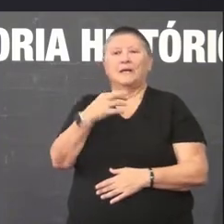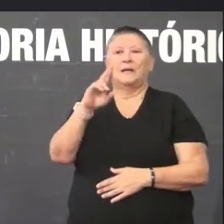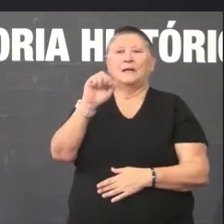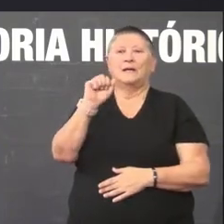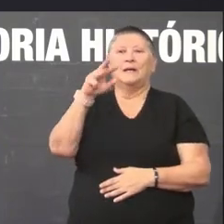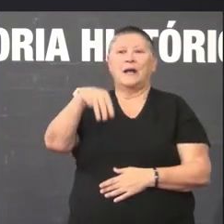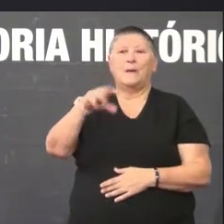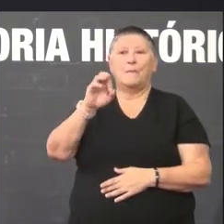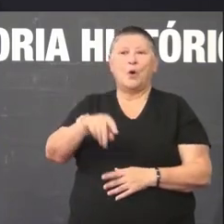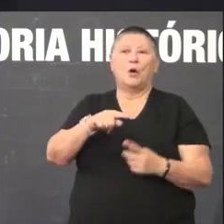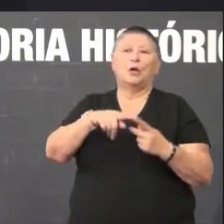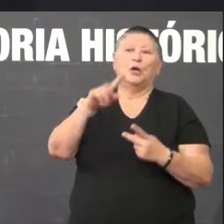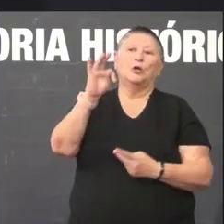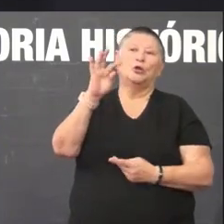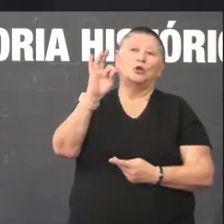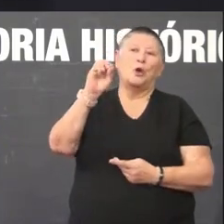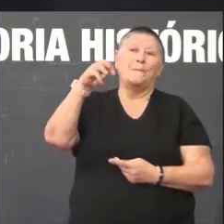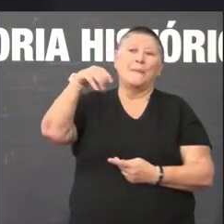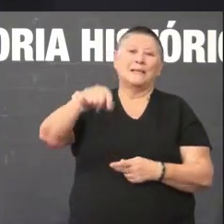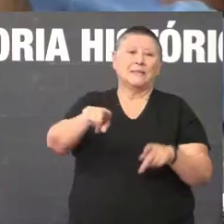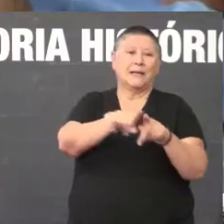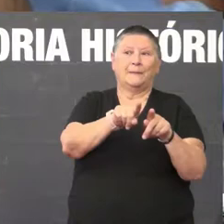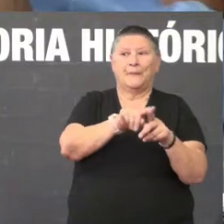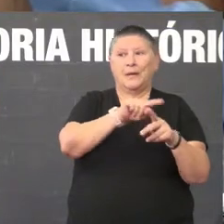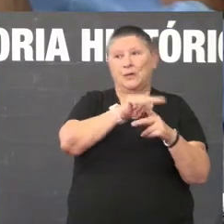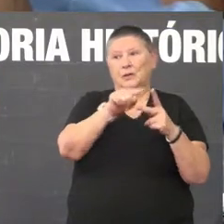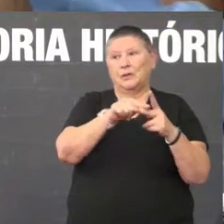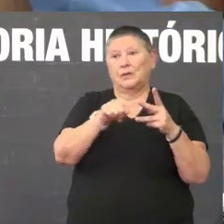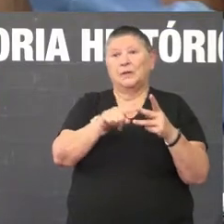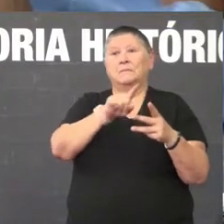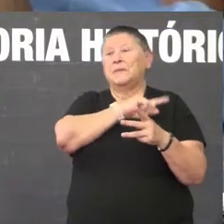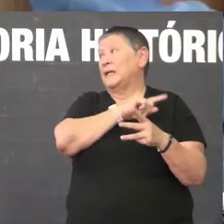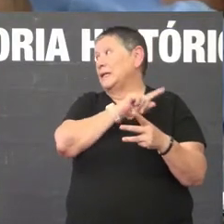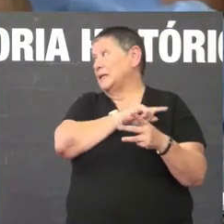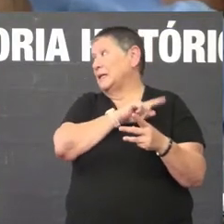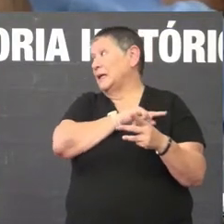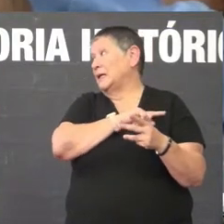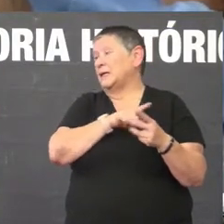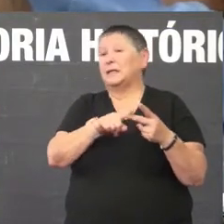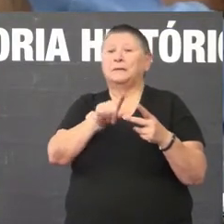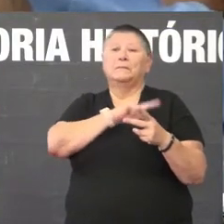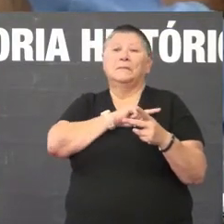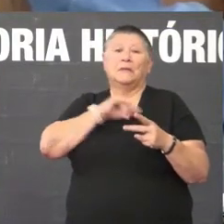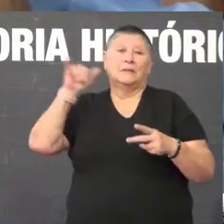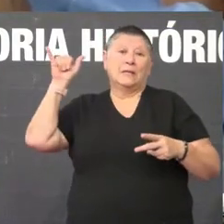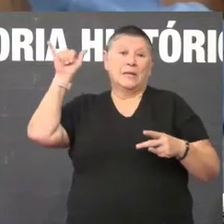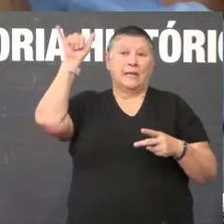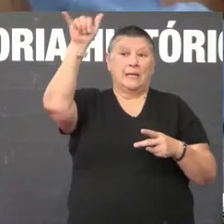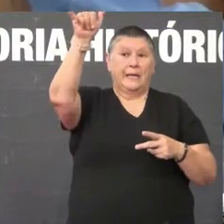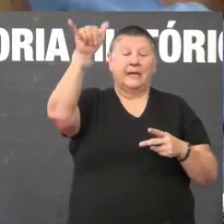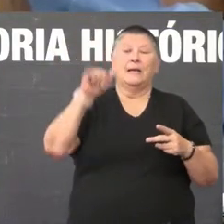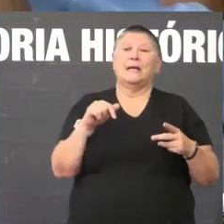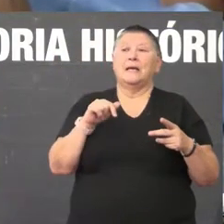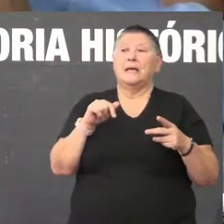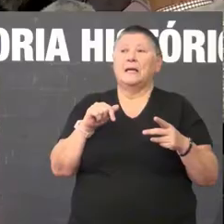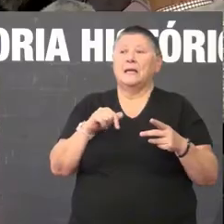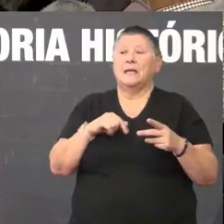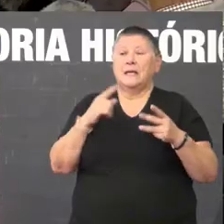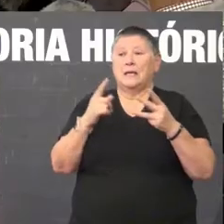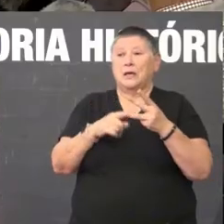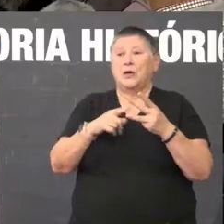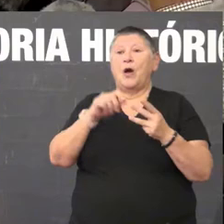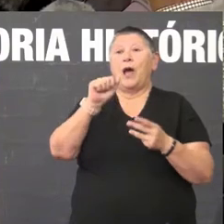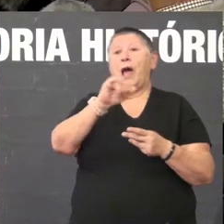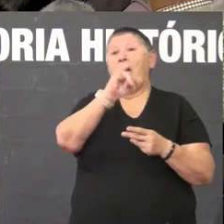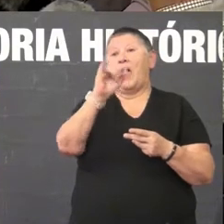Franco. Ramón Franco, o irmán militar da milicia aérea e con hazañas que